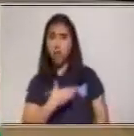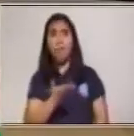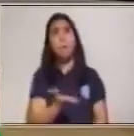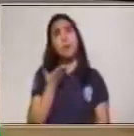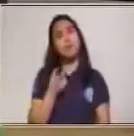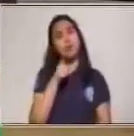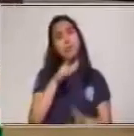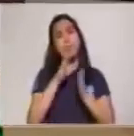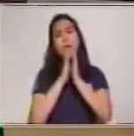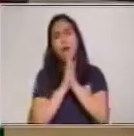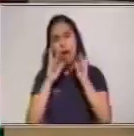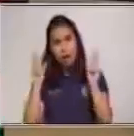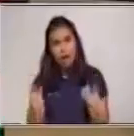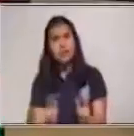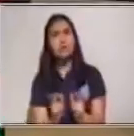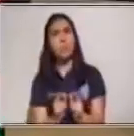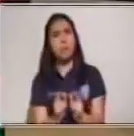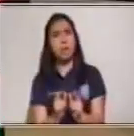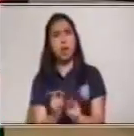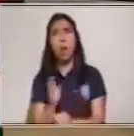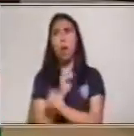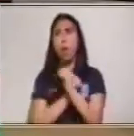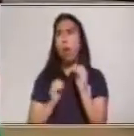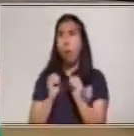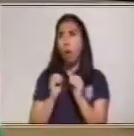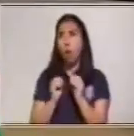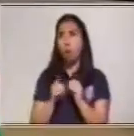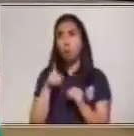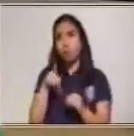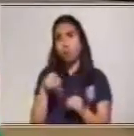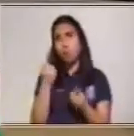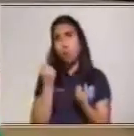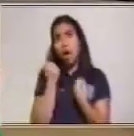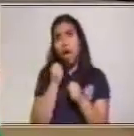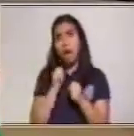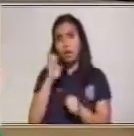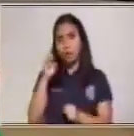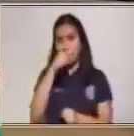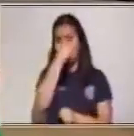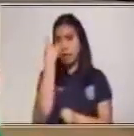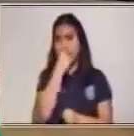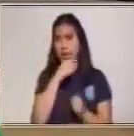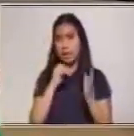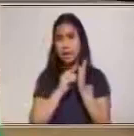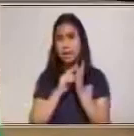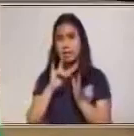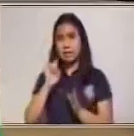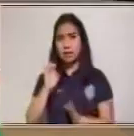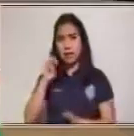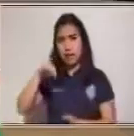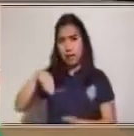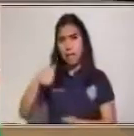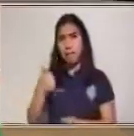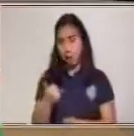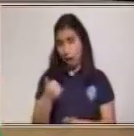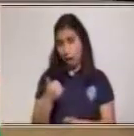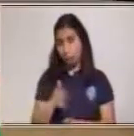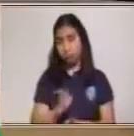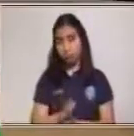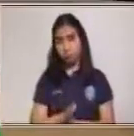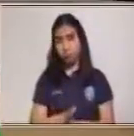que lo incorpores a un esquema y así poder estudiar más fácilmente los temas.